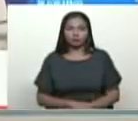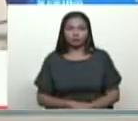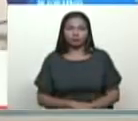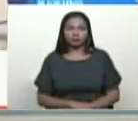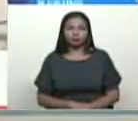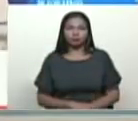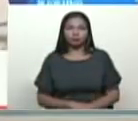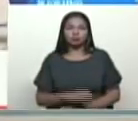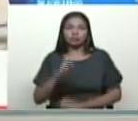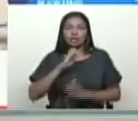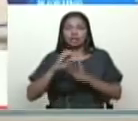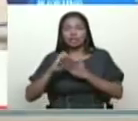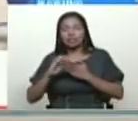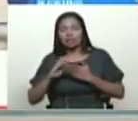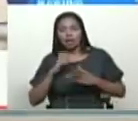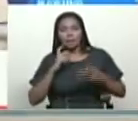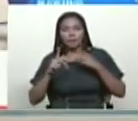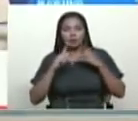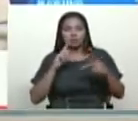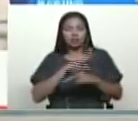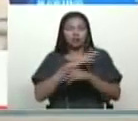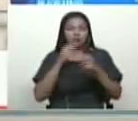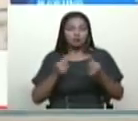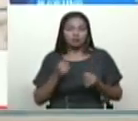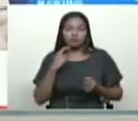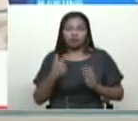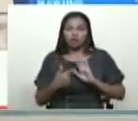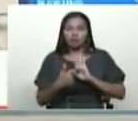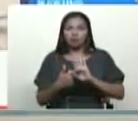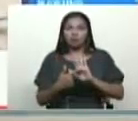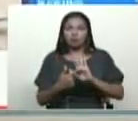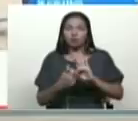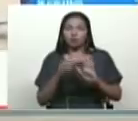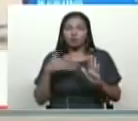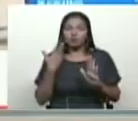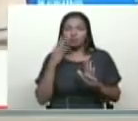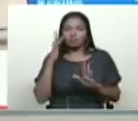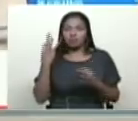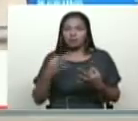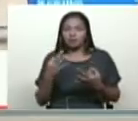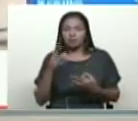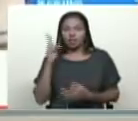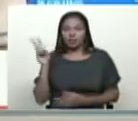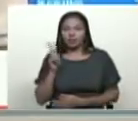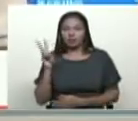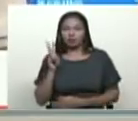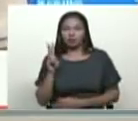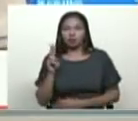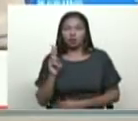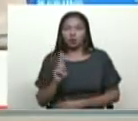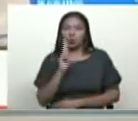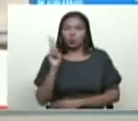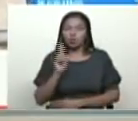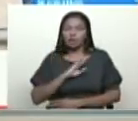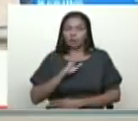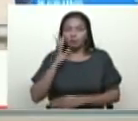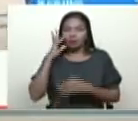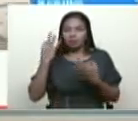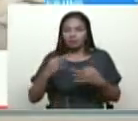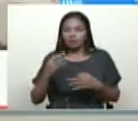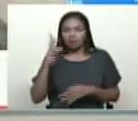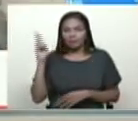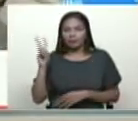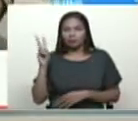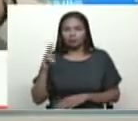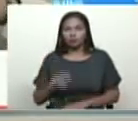Fue una estrategia política de poder que demostró pertinencia con la realidad venezolana, utilidad con la realidad venezolana,